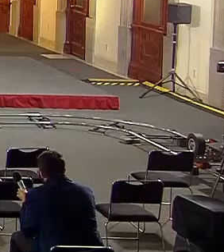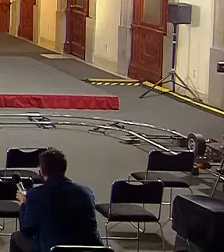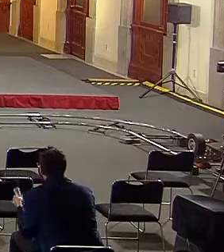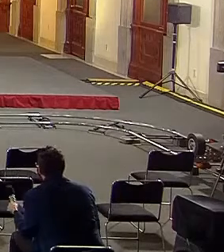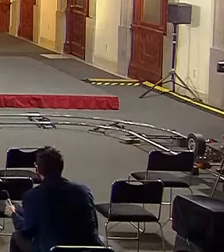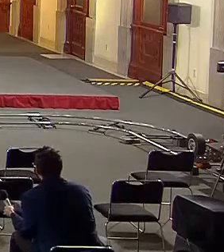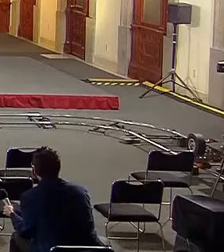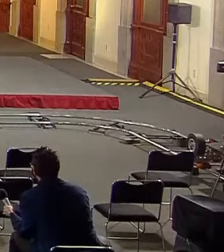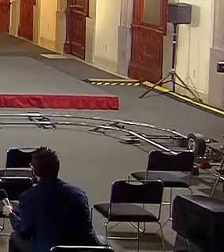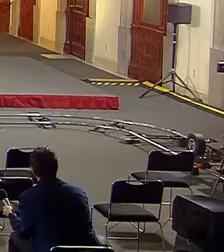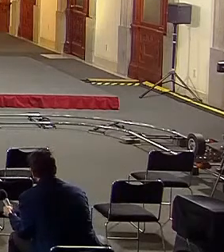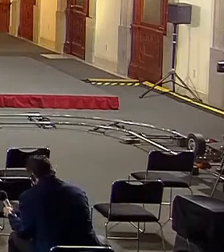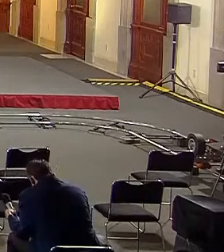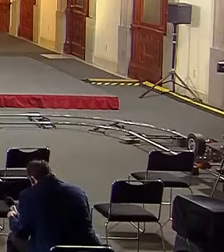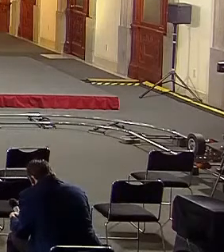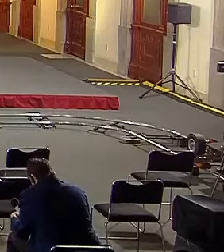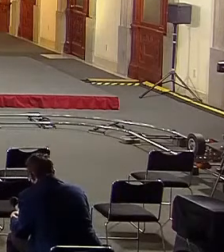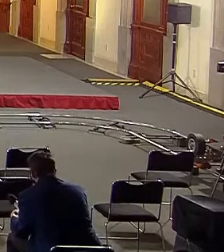Perfecto.